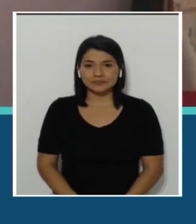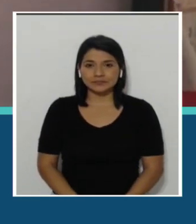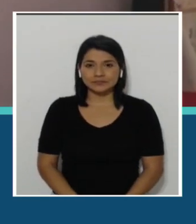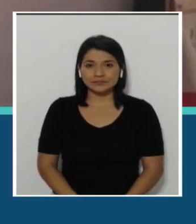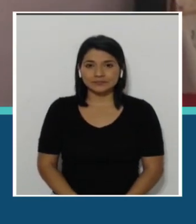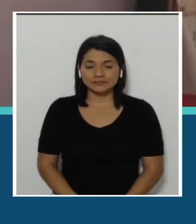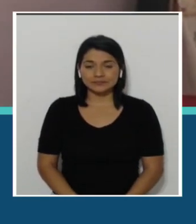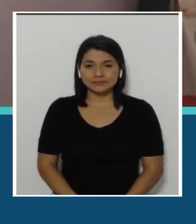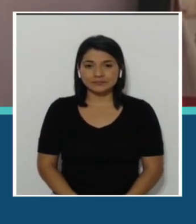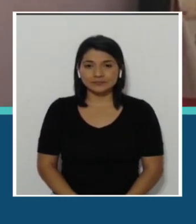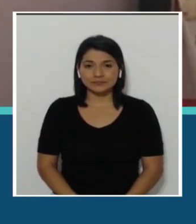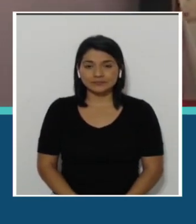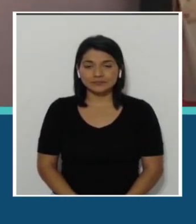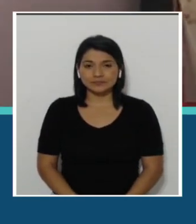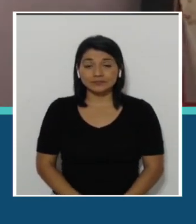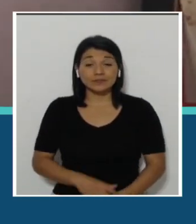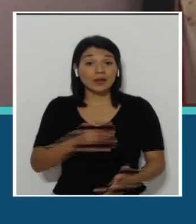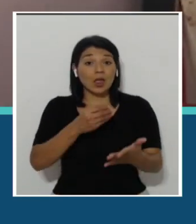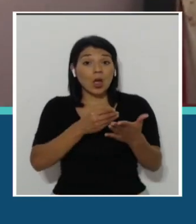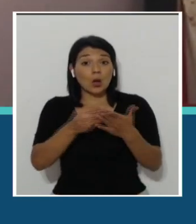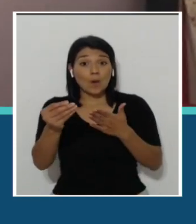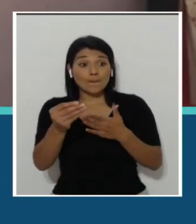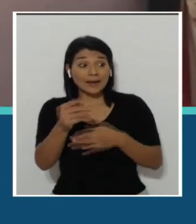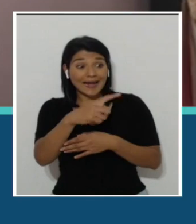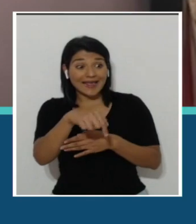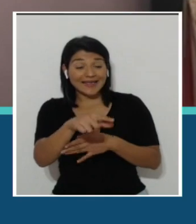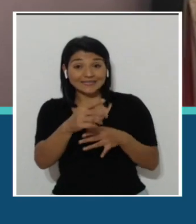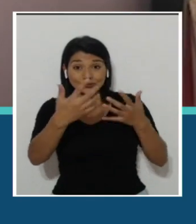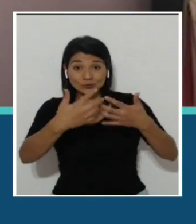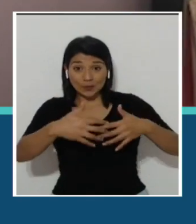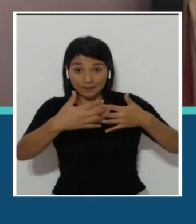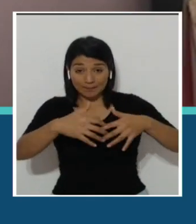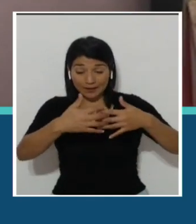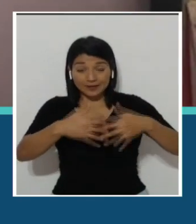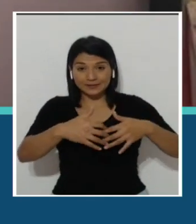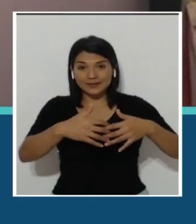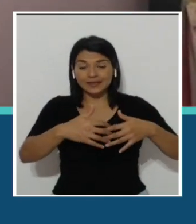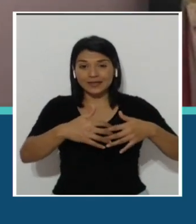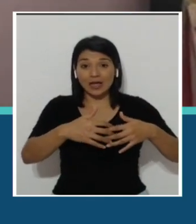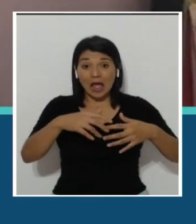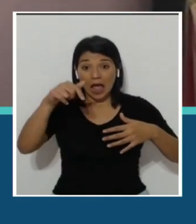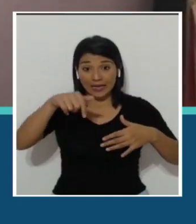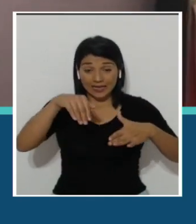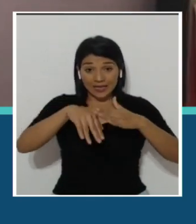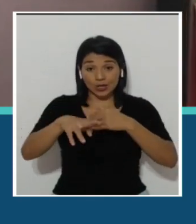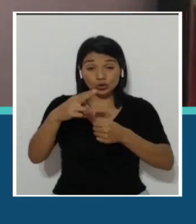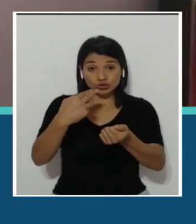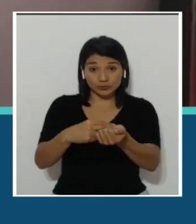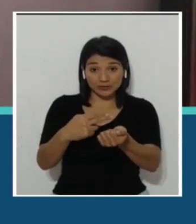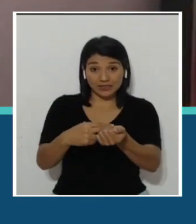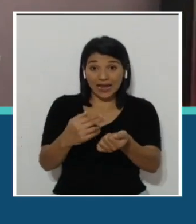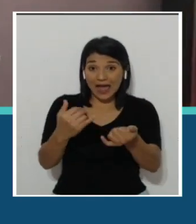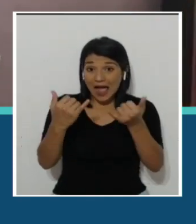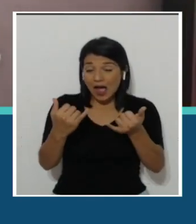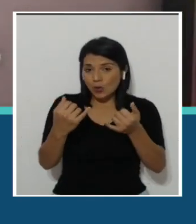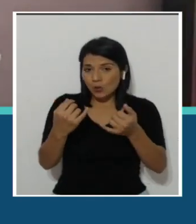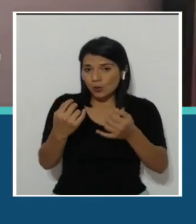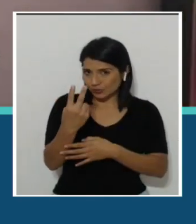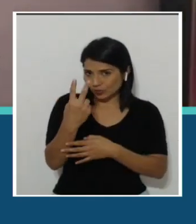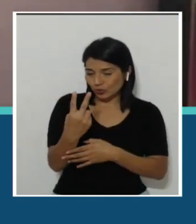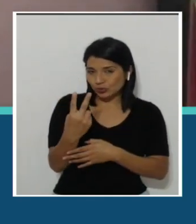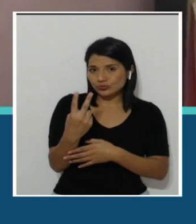El adquirir estos equipos de inmunistoquímica en este hospital, que ahora son 2 plataformas, lo cual nos